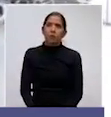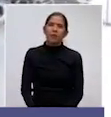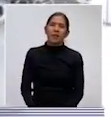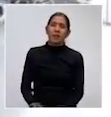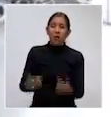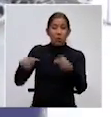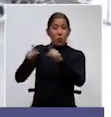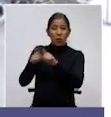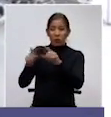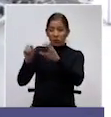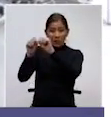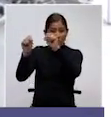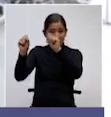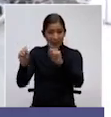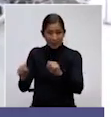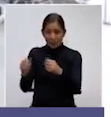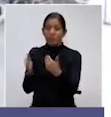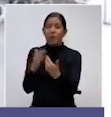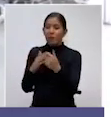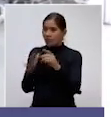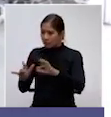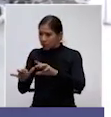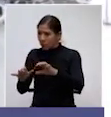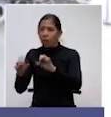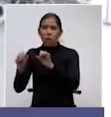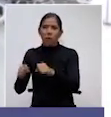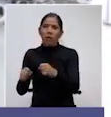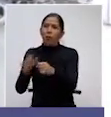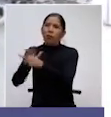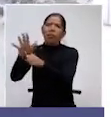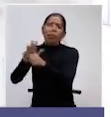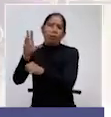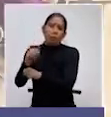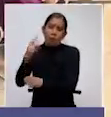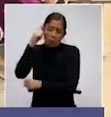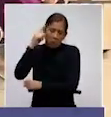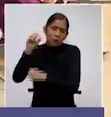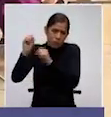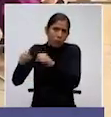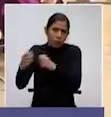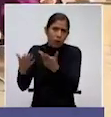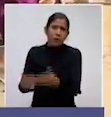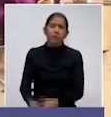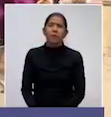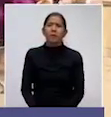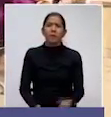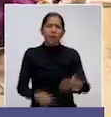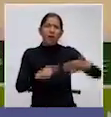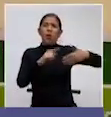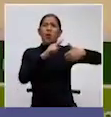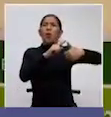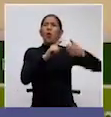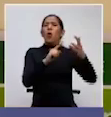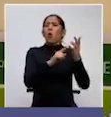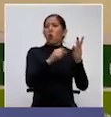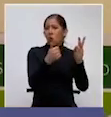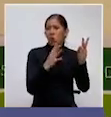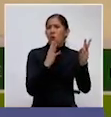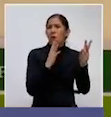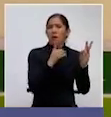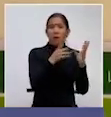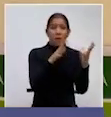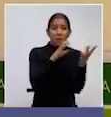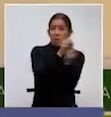más fácil, ya no hay mucha saturación, pero sería bueno que lo implementen. Con respecto a los casos de violencia en la Ciudad del Alto,